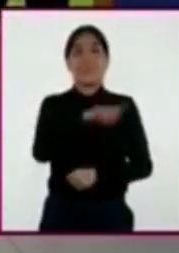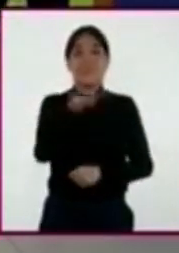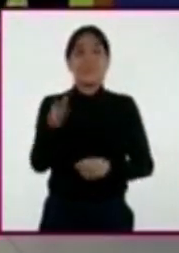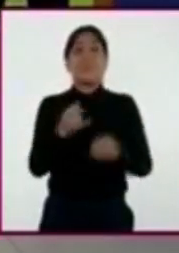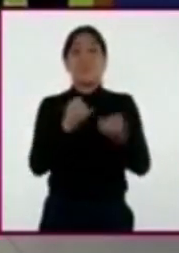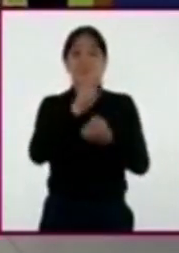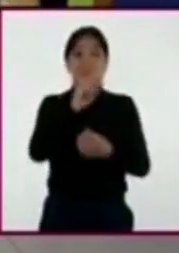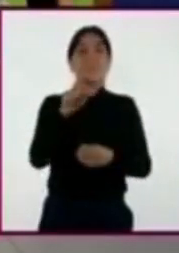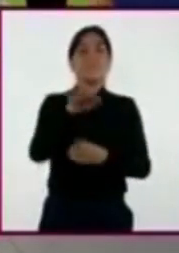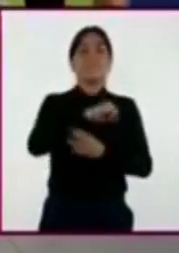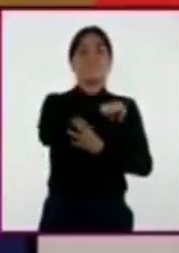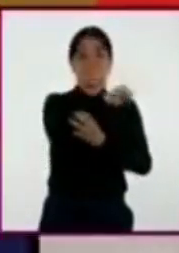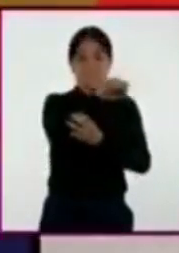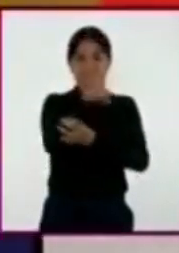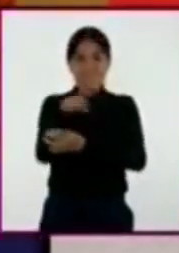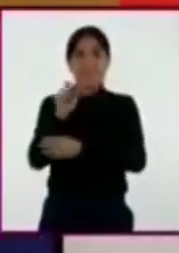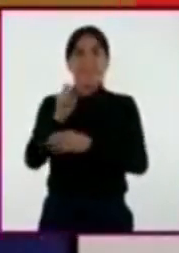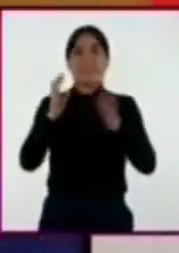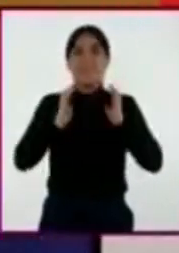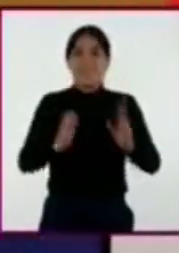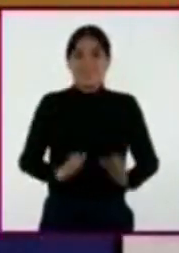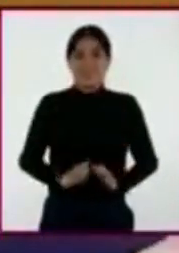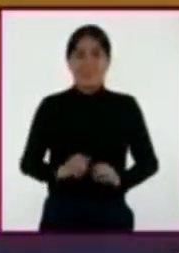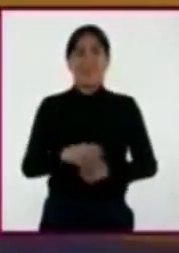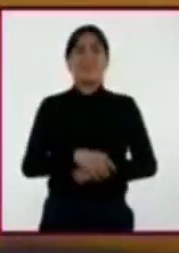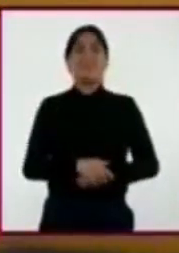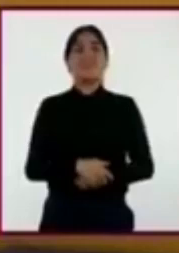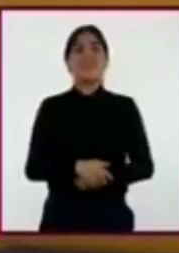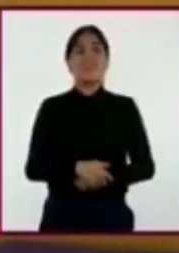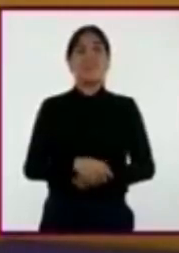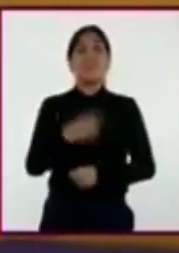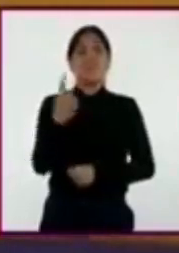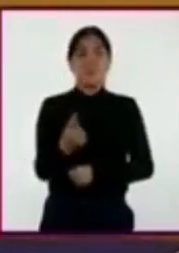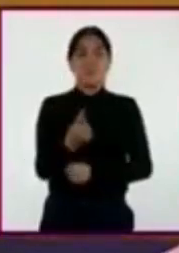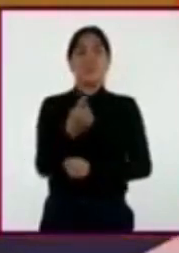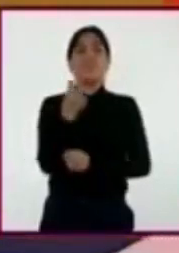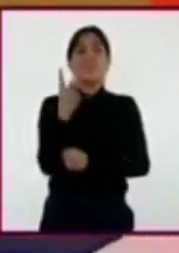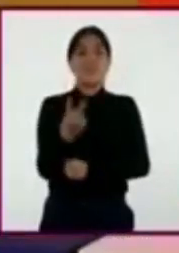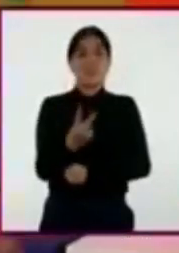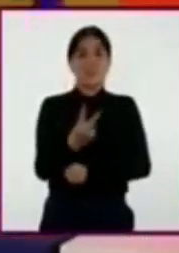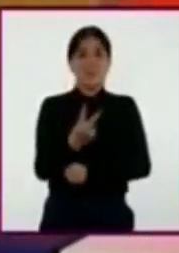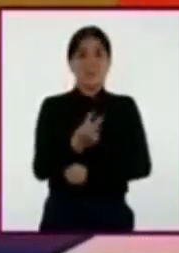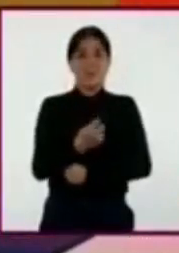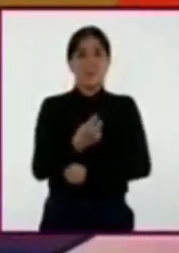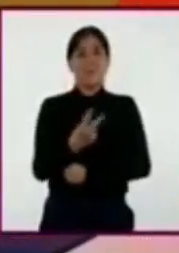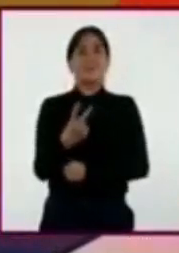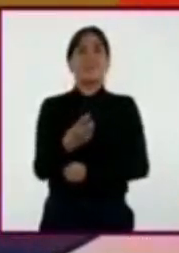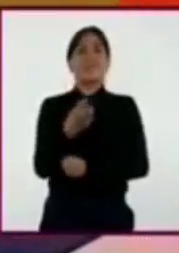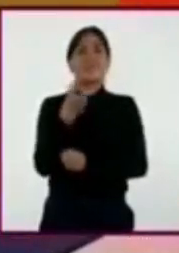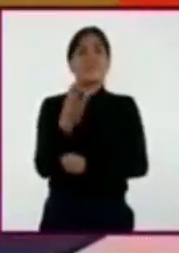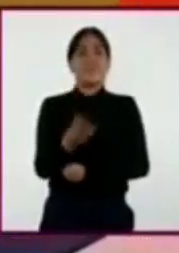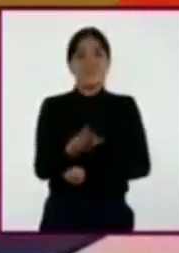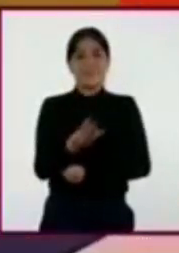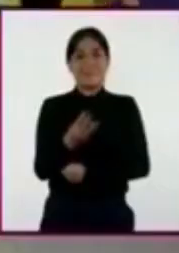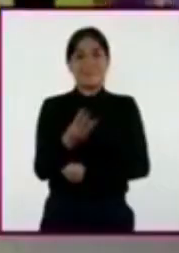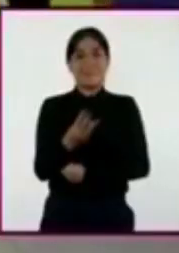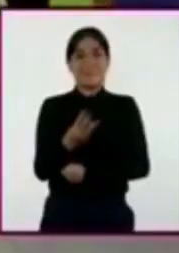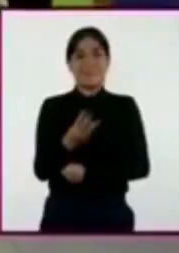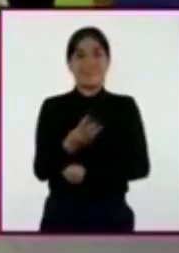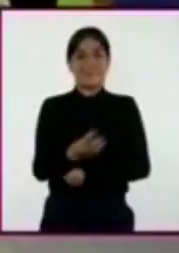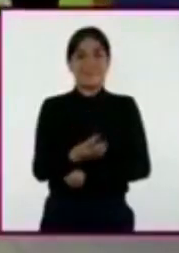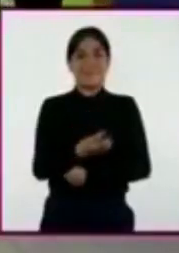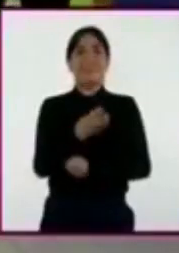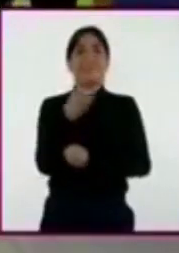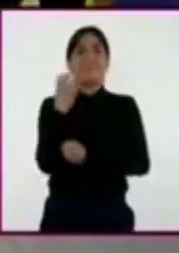lleve abajo, arriba y cuento 8 y 1, 2,